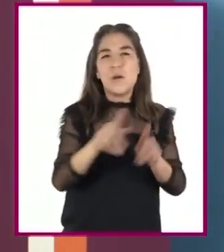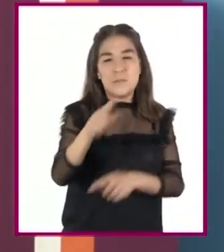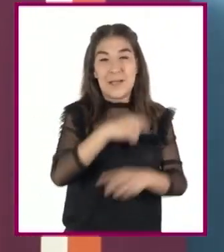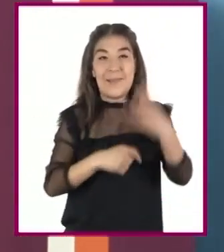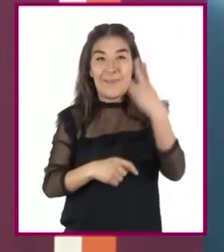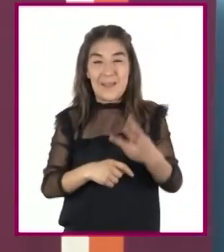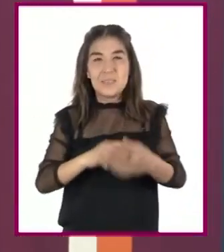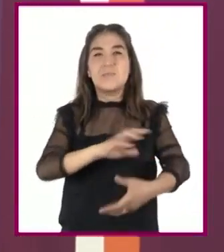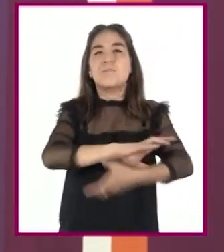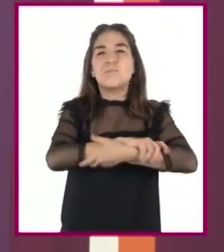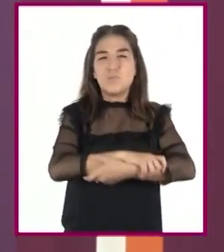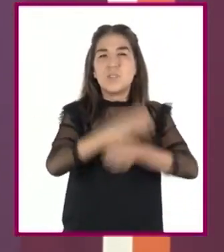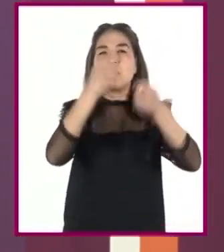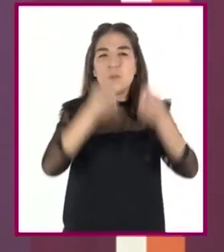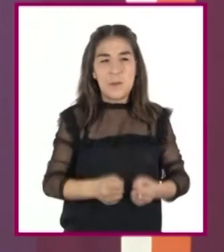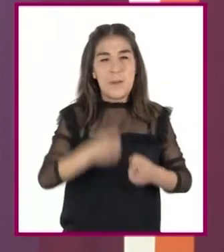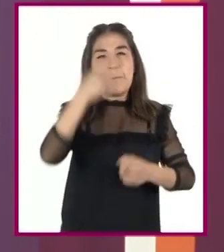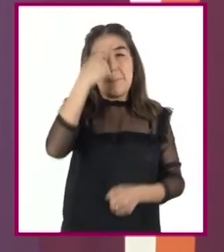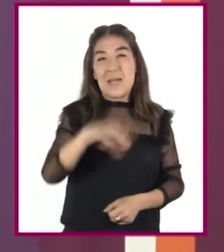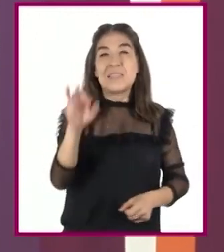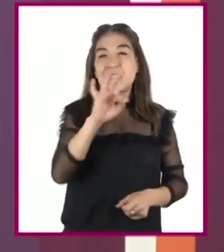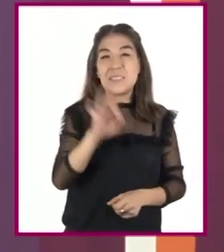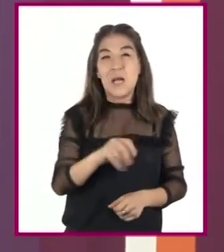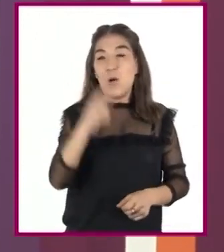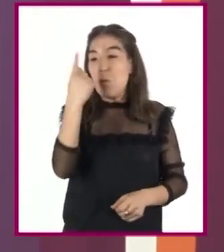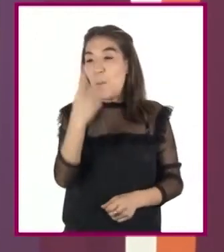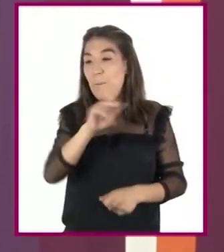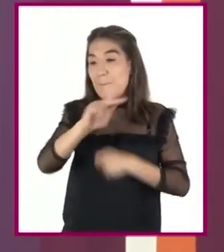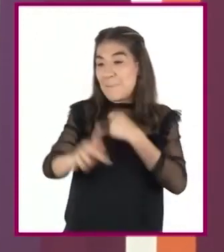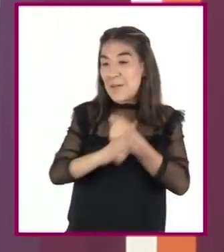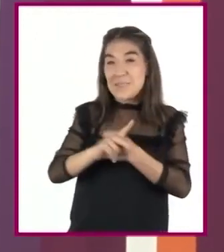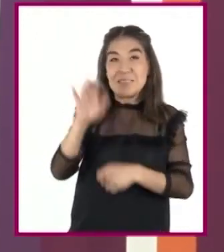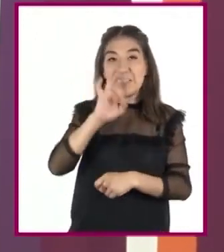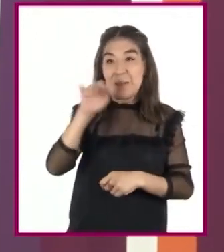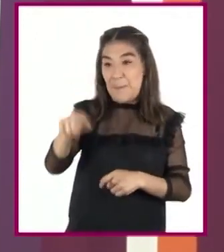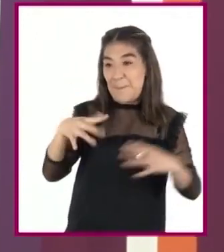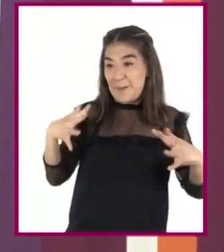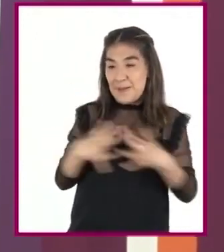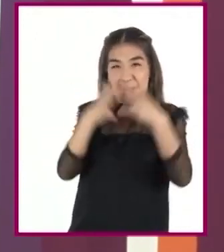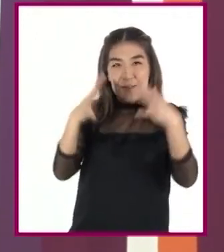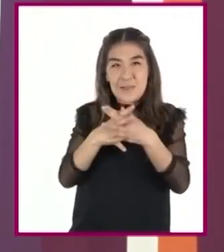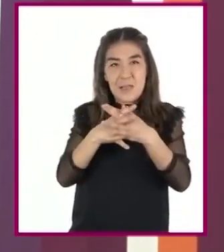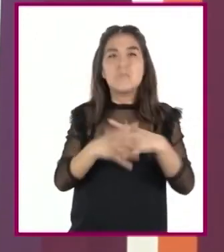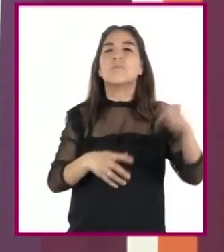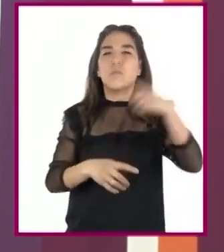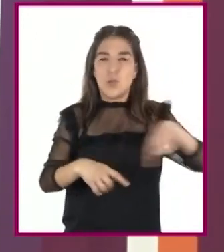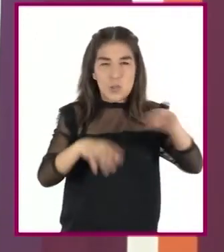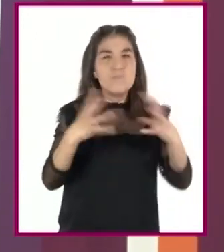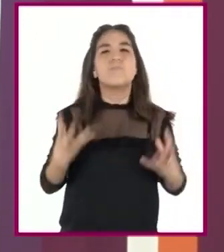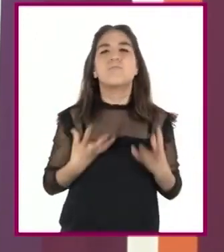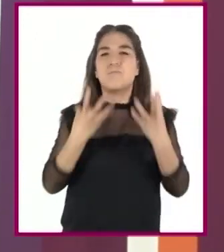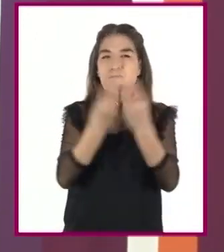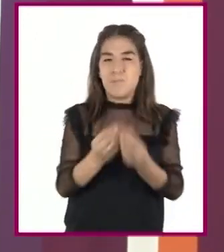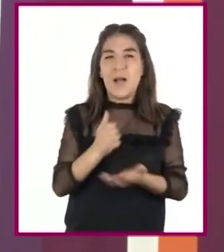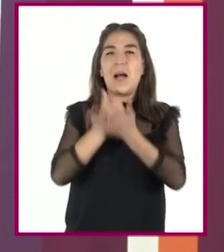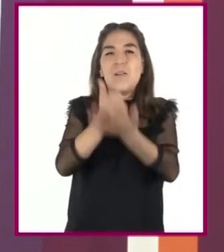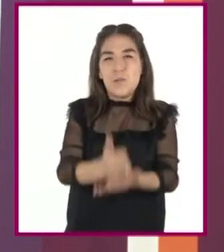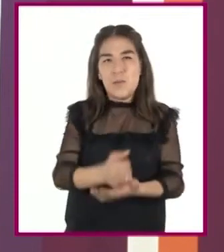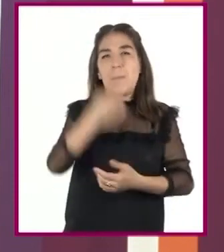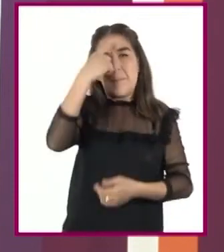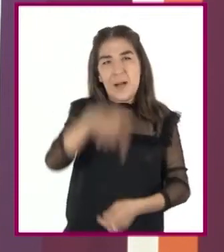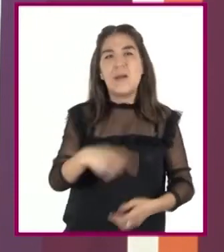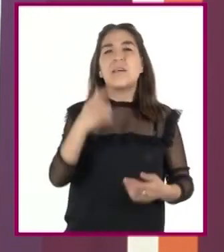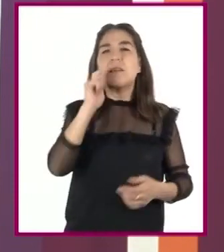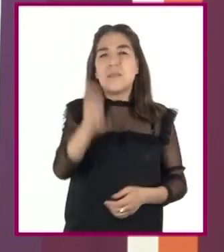tres se comprometían a que si uno de los países entraba en guerra, responderían conjuntamente. Con el fin